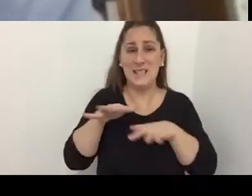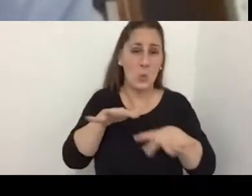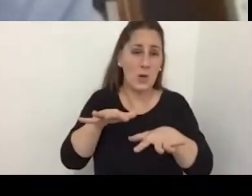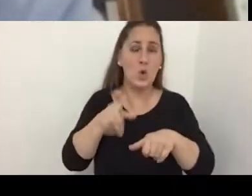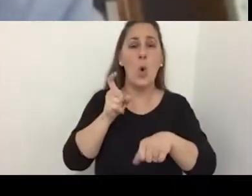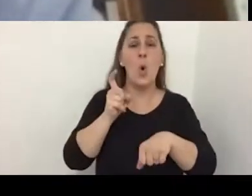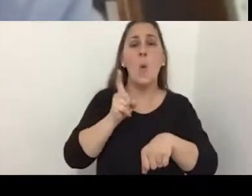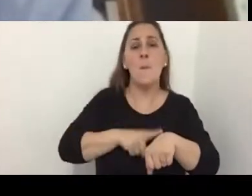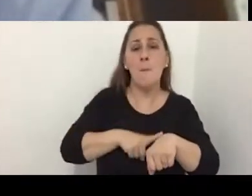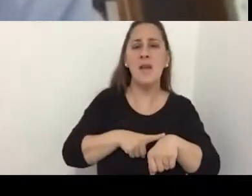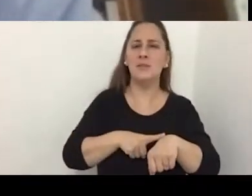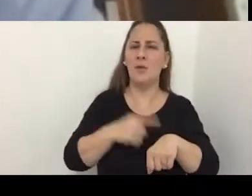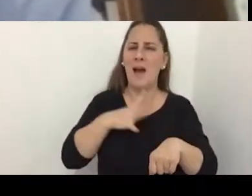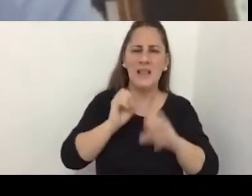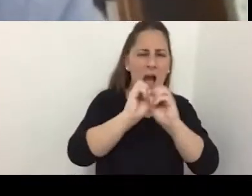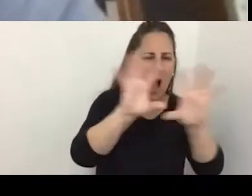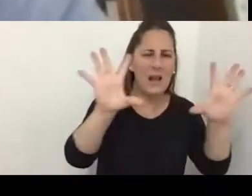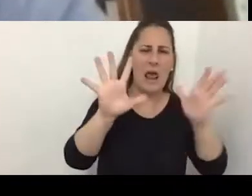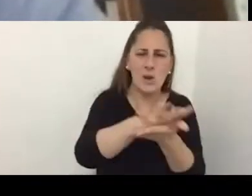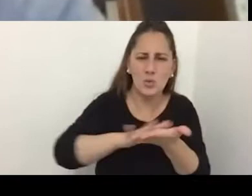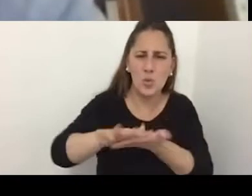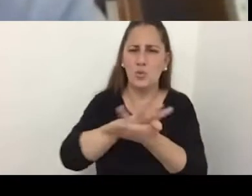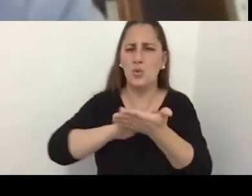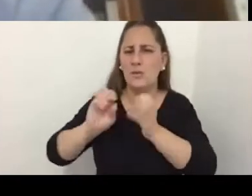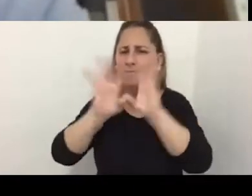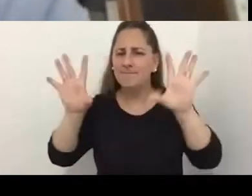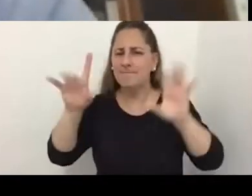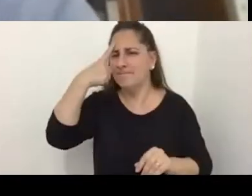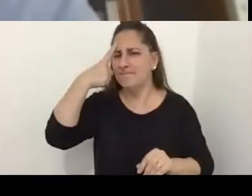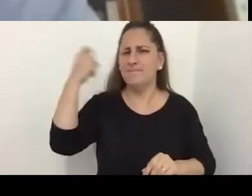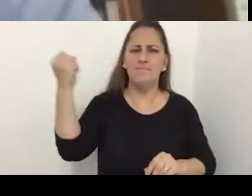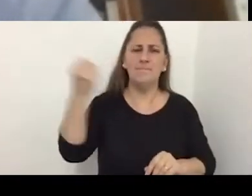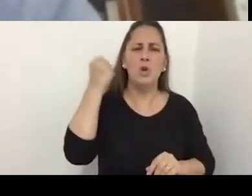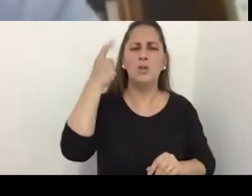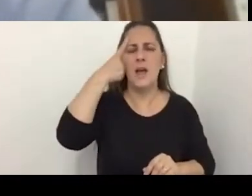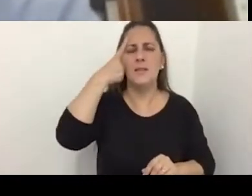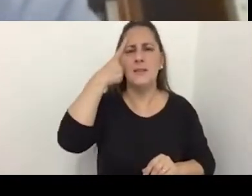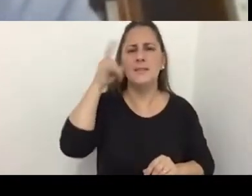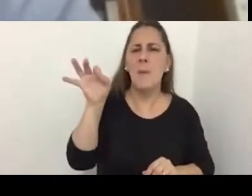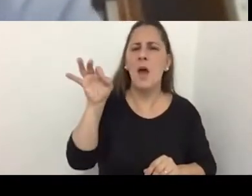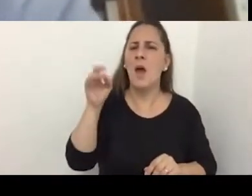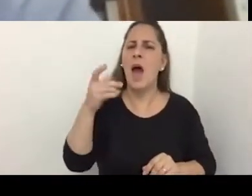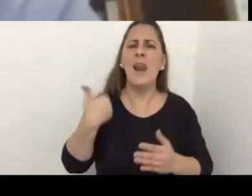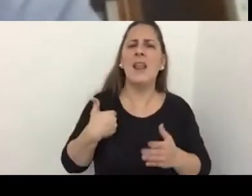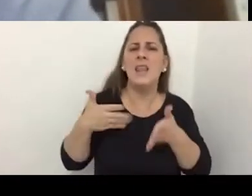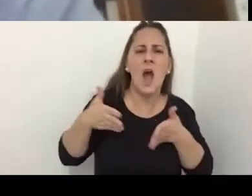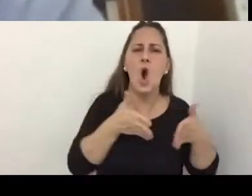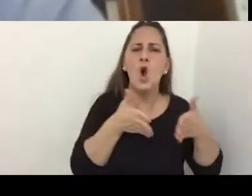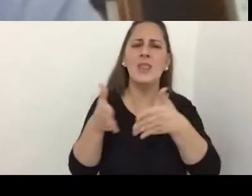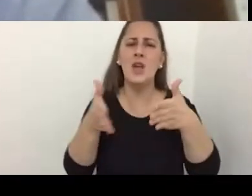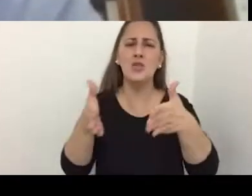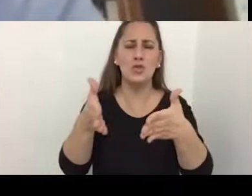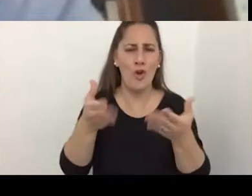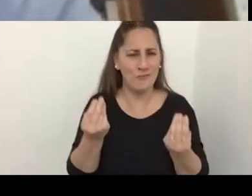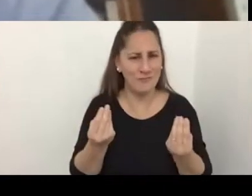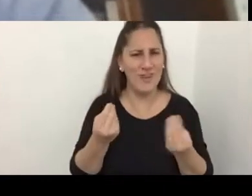falta muchas definiciones, que hacen falta tener en claro el rumbo. Cada día